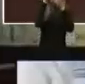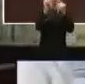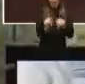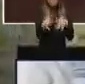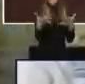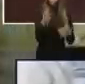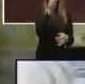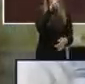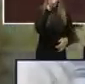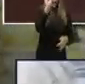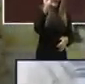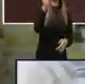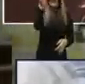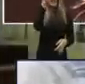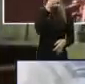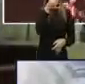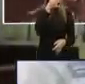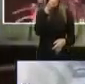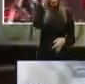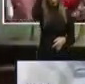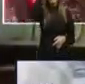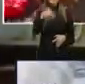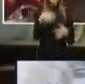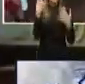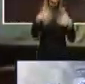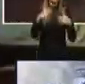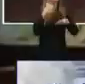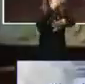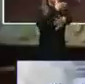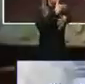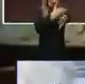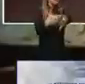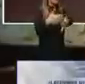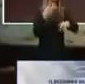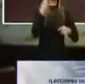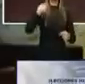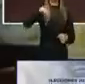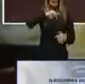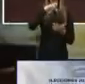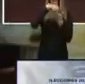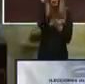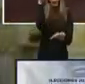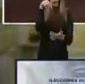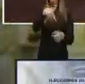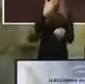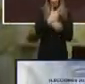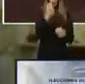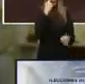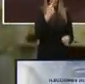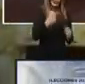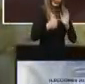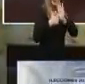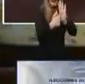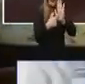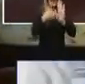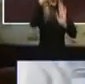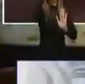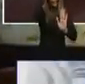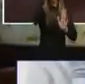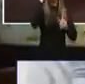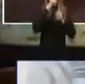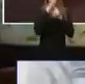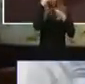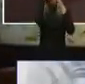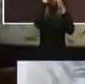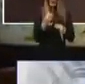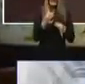de agosto, un día histórico para nuestro país. Guatemala dijo presente, Guatemala decidió y